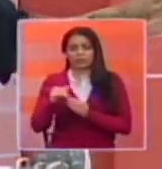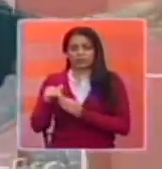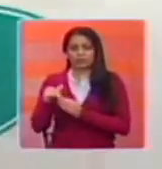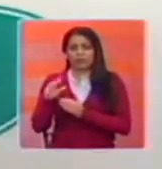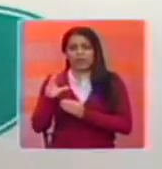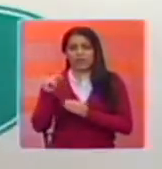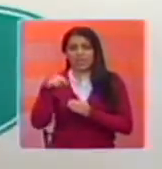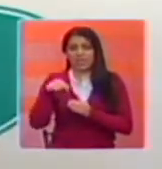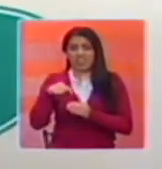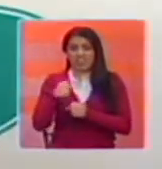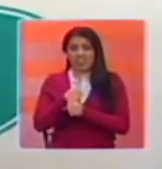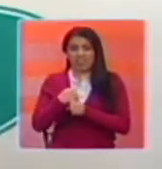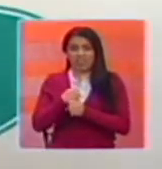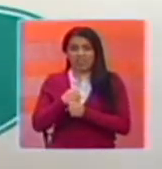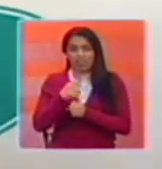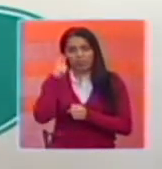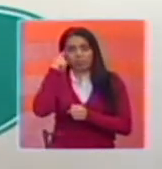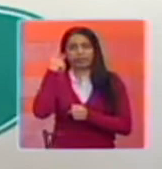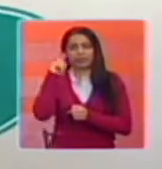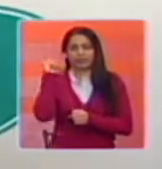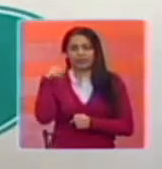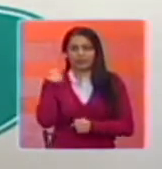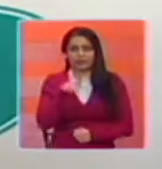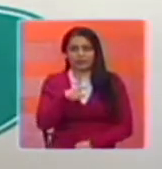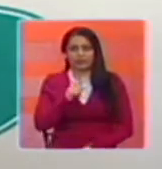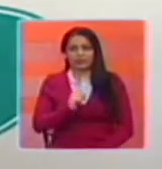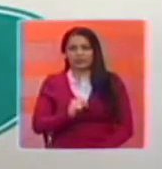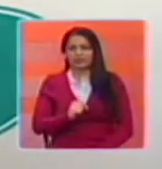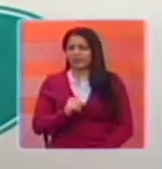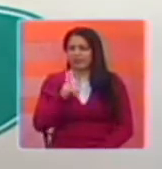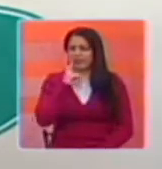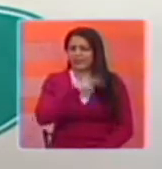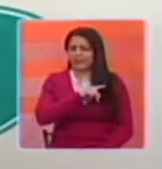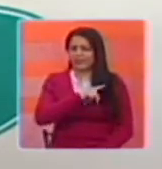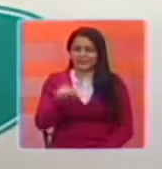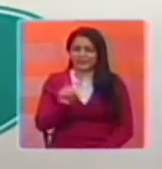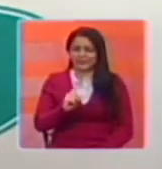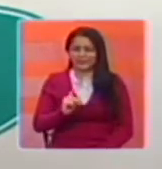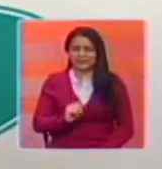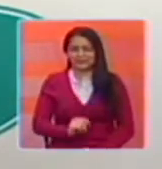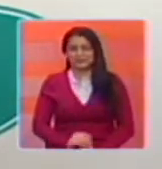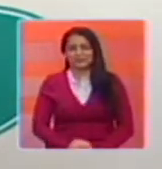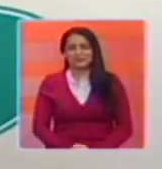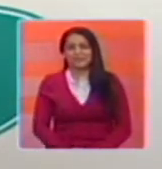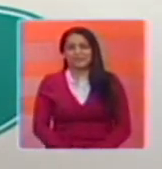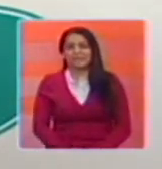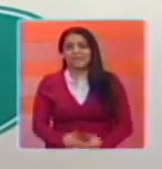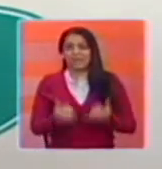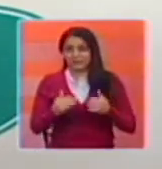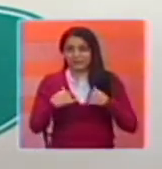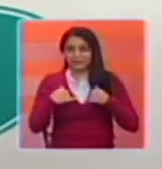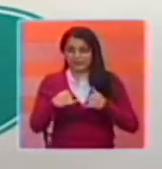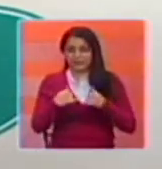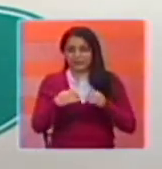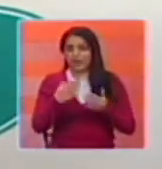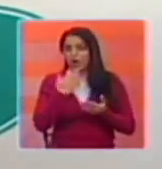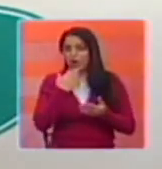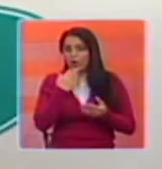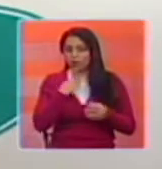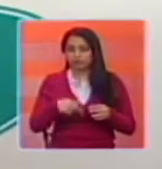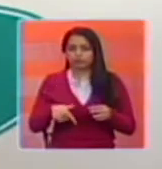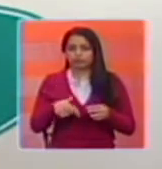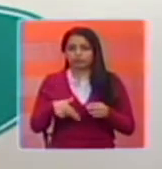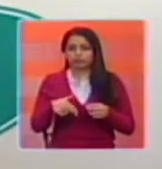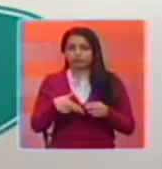cafeína la altera, dicen. Mentira. Bueno, en todo caso, vamos nosotros a seguir. Voy a cremar un ratito